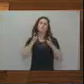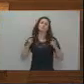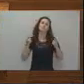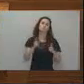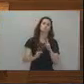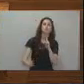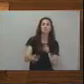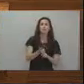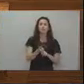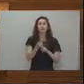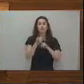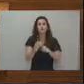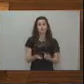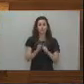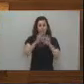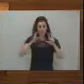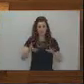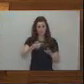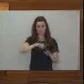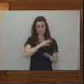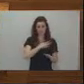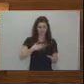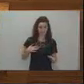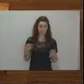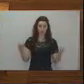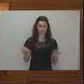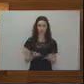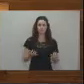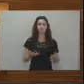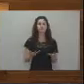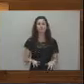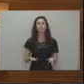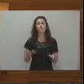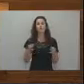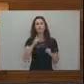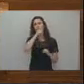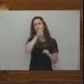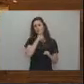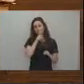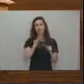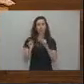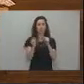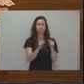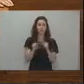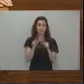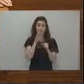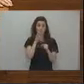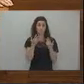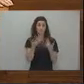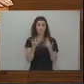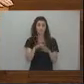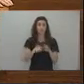por supuesto, estamos dispuestos a tomar con paciencia los debates precisamente porque tenemos prisa en resolver las